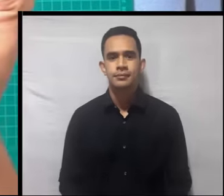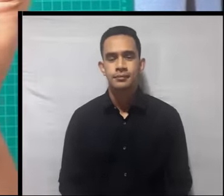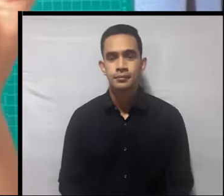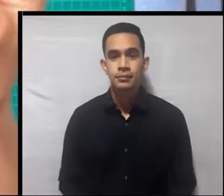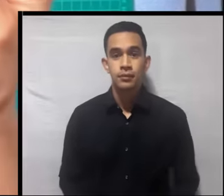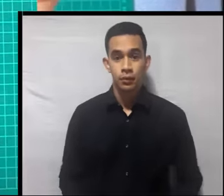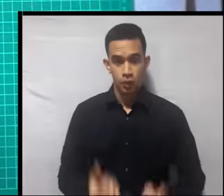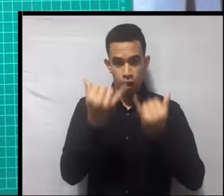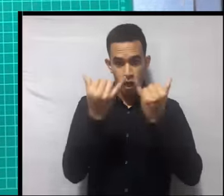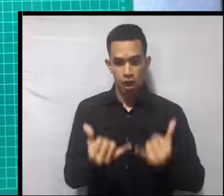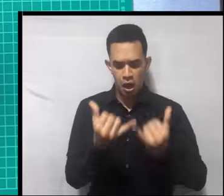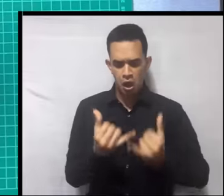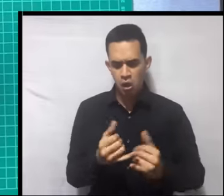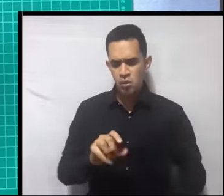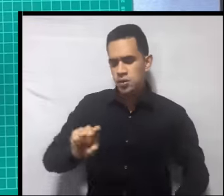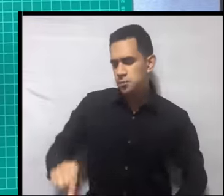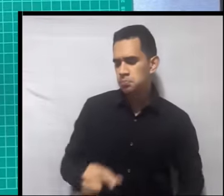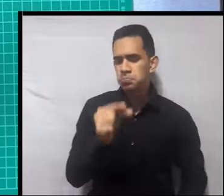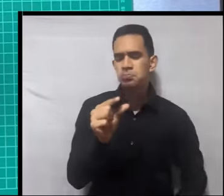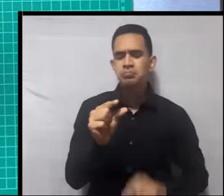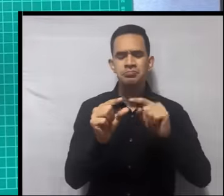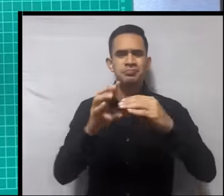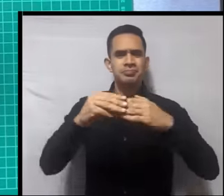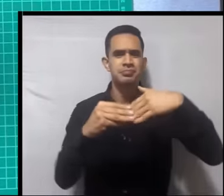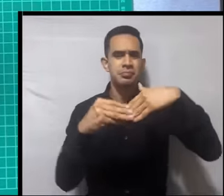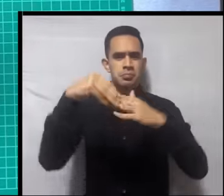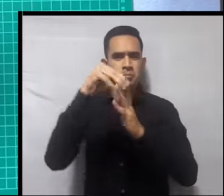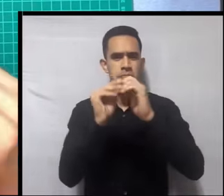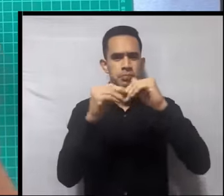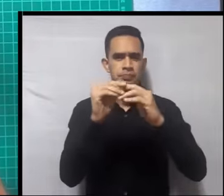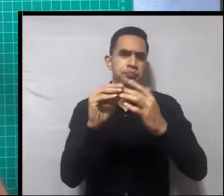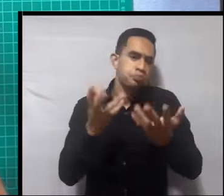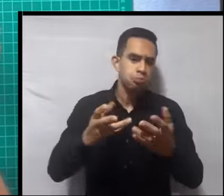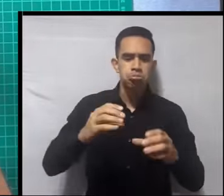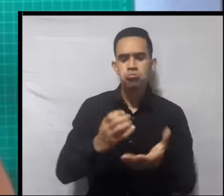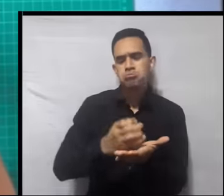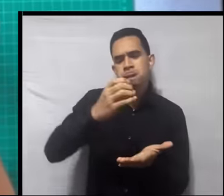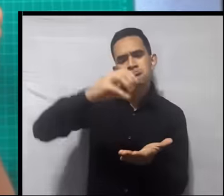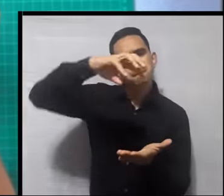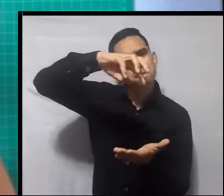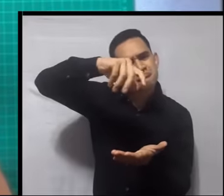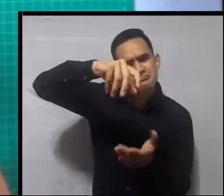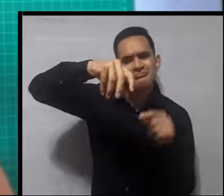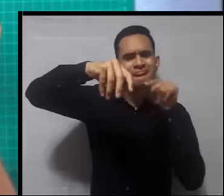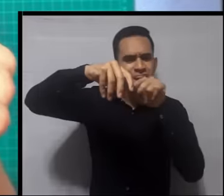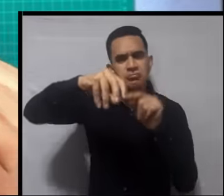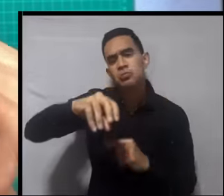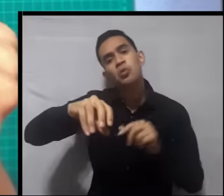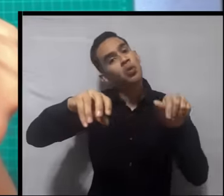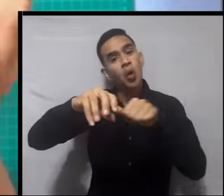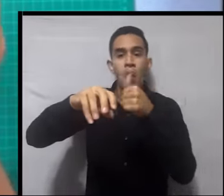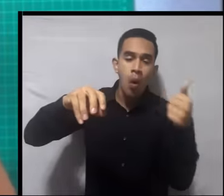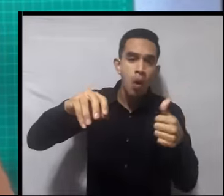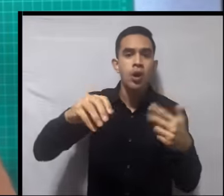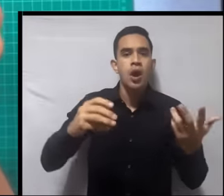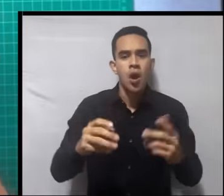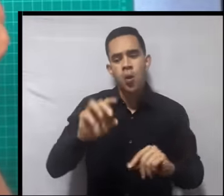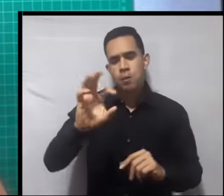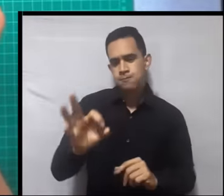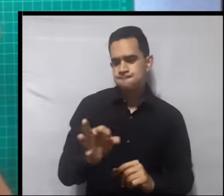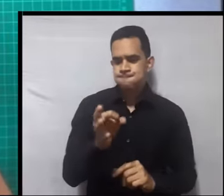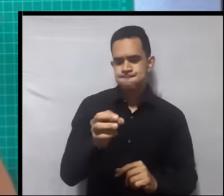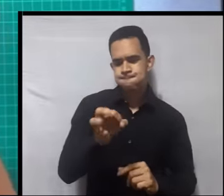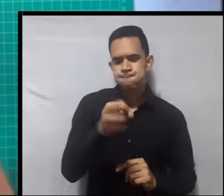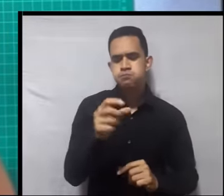Ahora buscaremos una pieza de plástico, puede ser de tapón o de otro objeto al que se le pueda realizar un